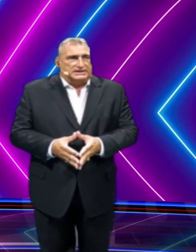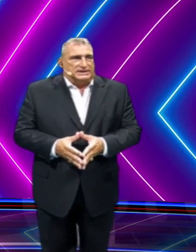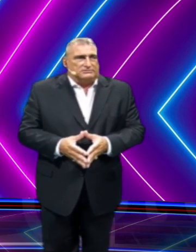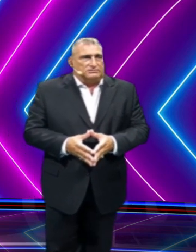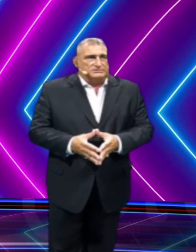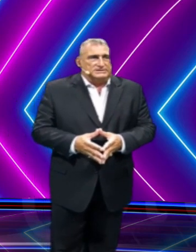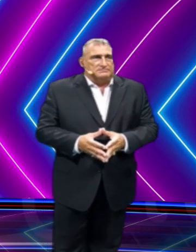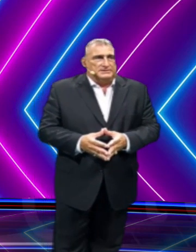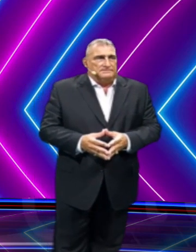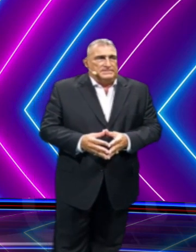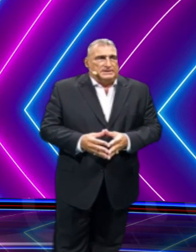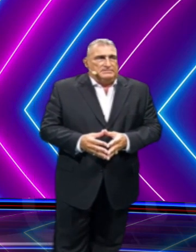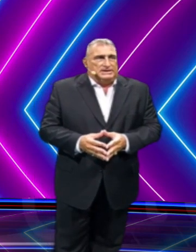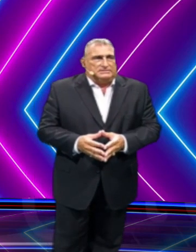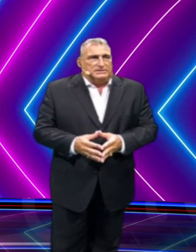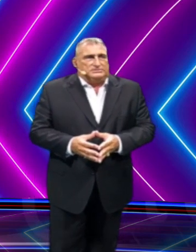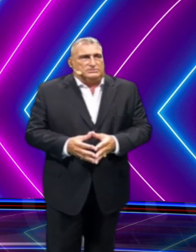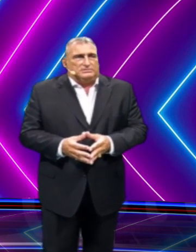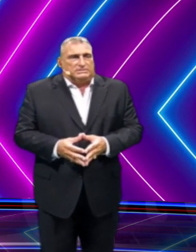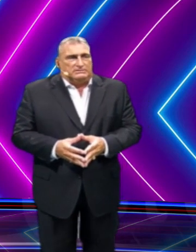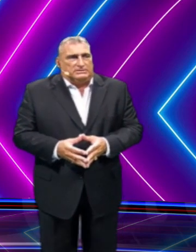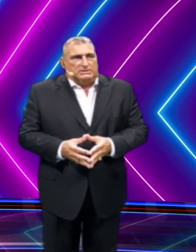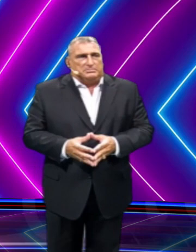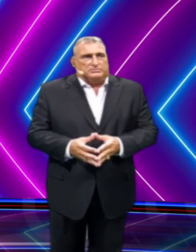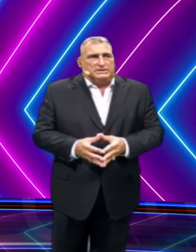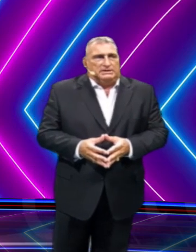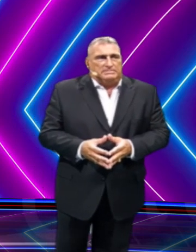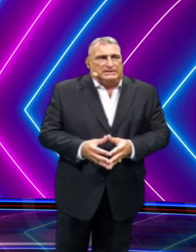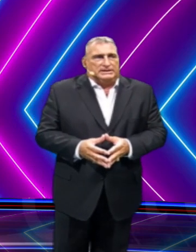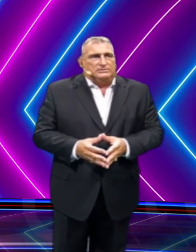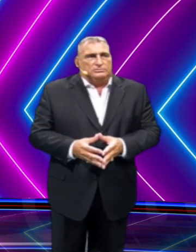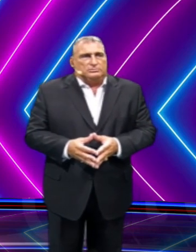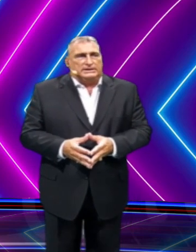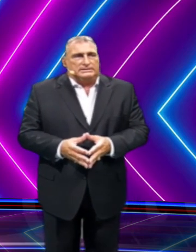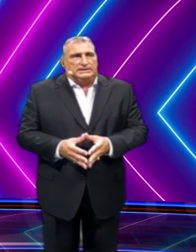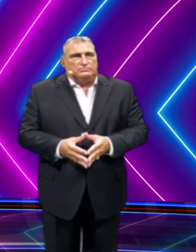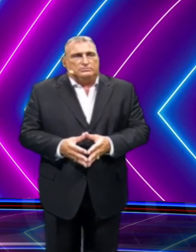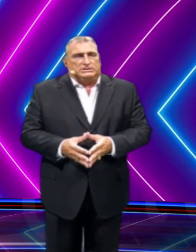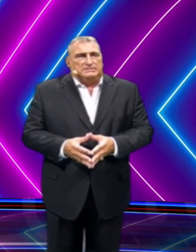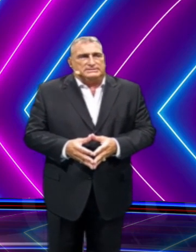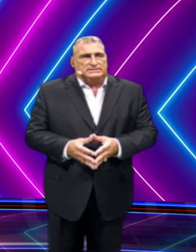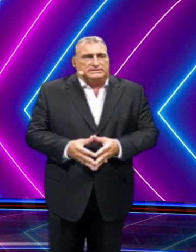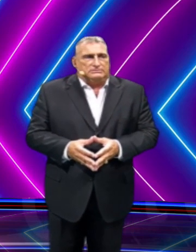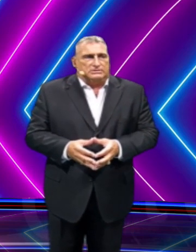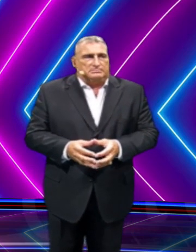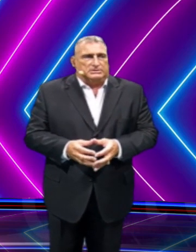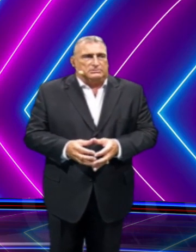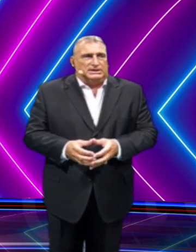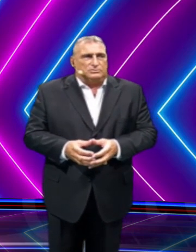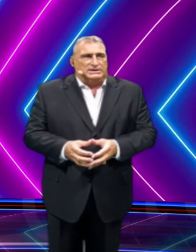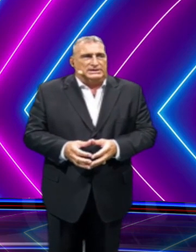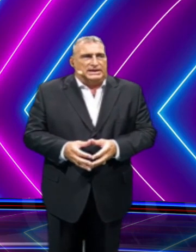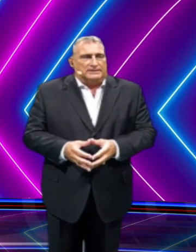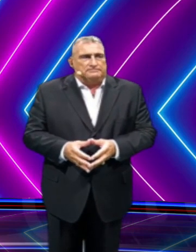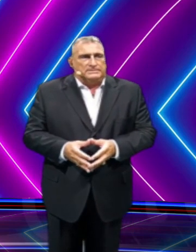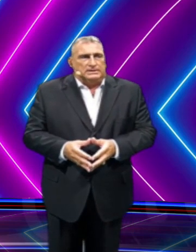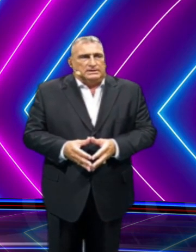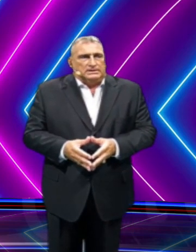te agradezco como siempre. Mira, yo en una oportunidad había planteado tocar algunos temas con respecto a la